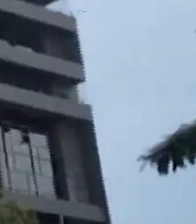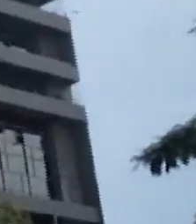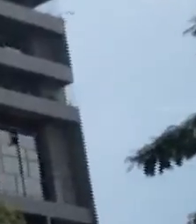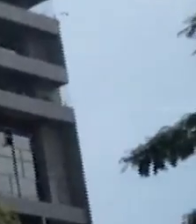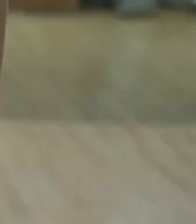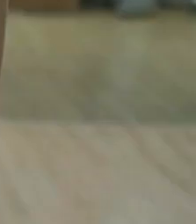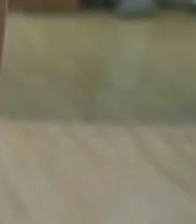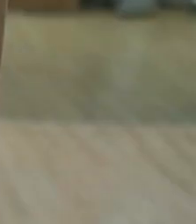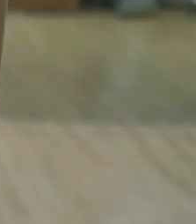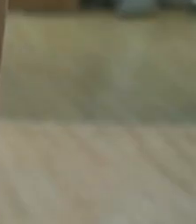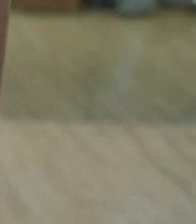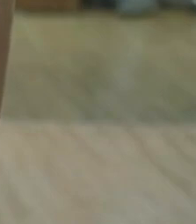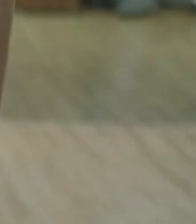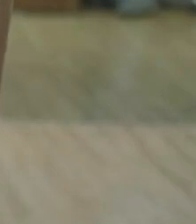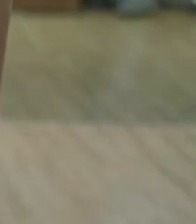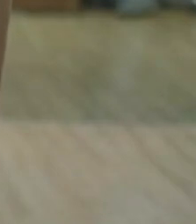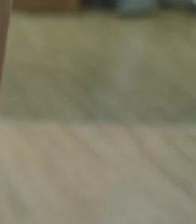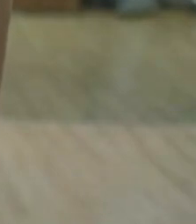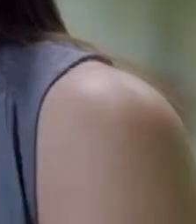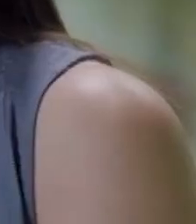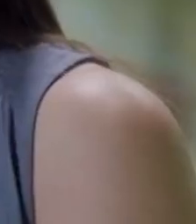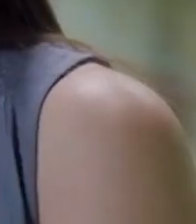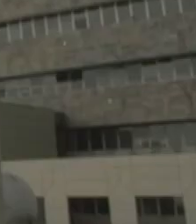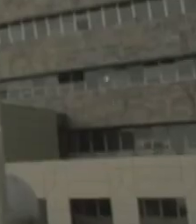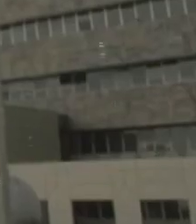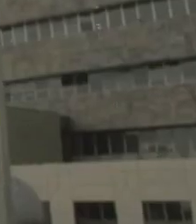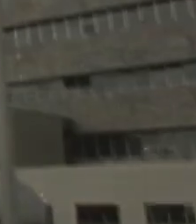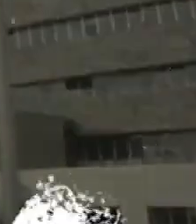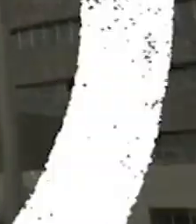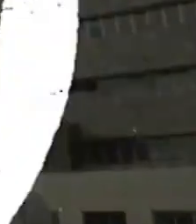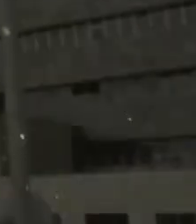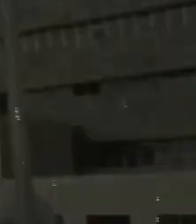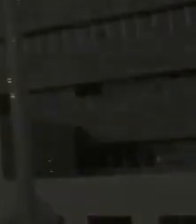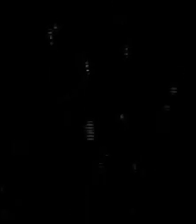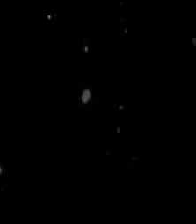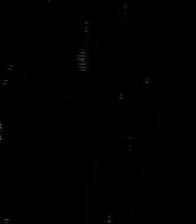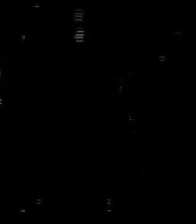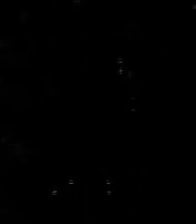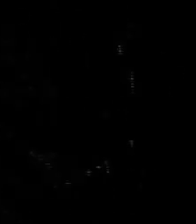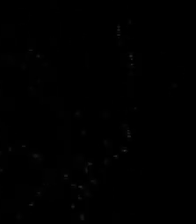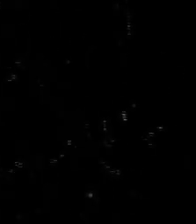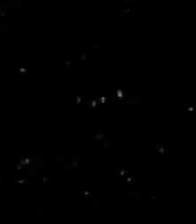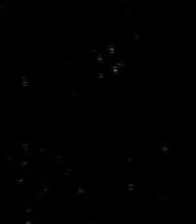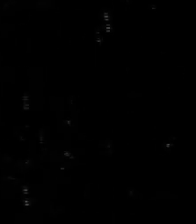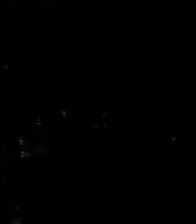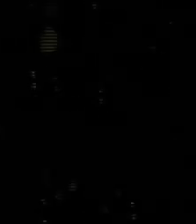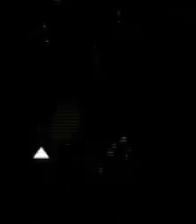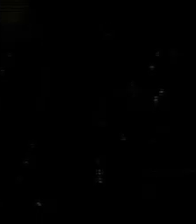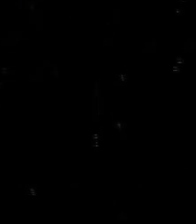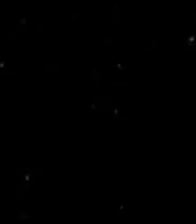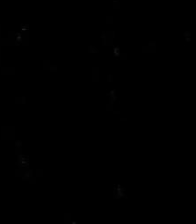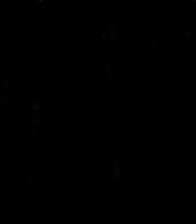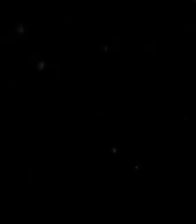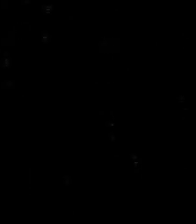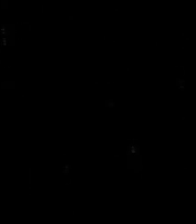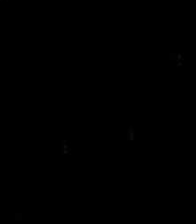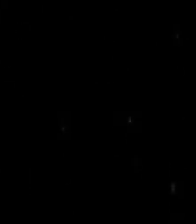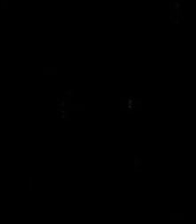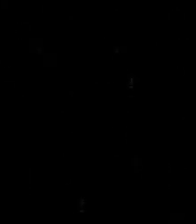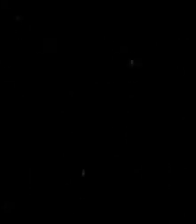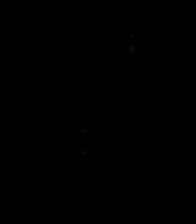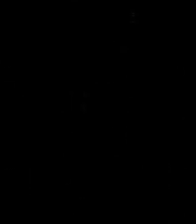decisiones para dar otros 50 años de bienestar. Animales políticos. Todos los domingos a las 7 de la